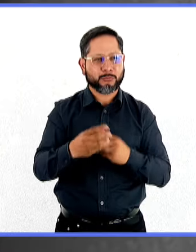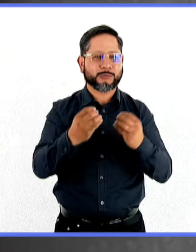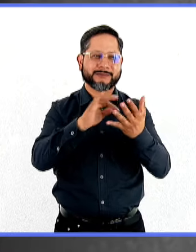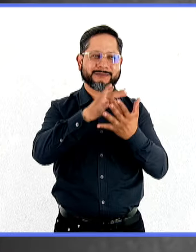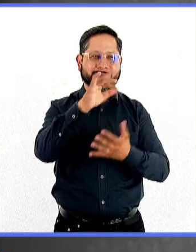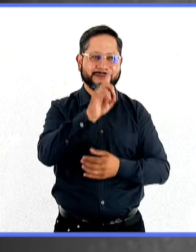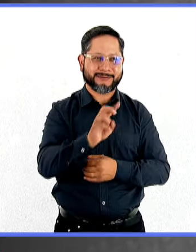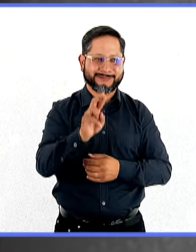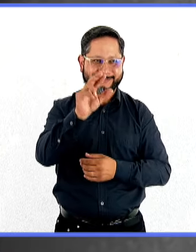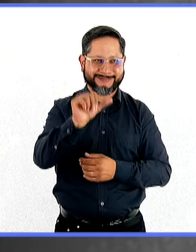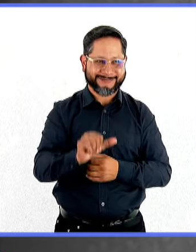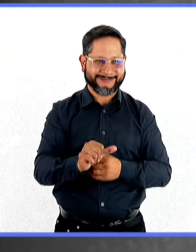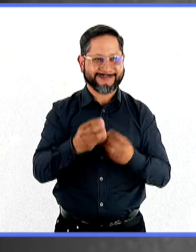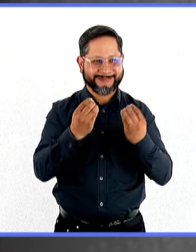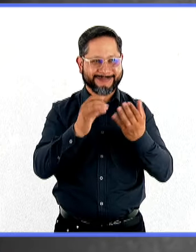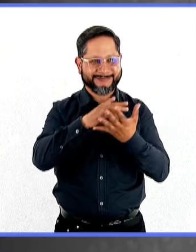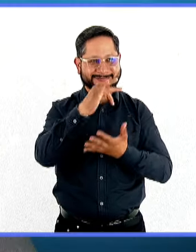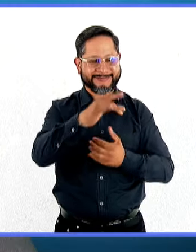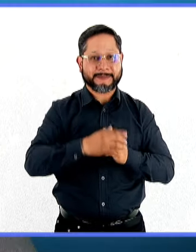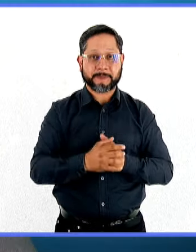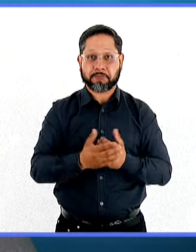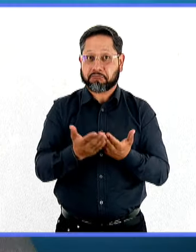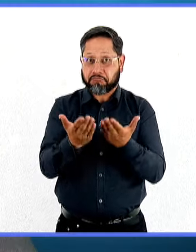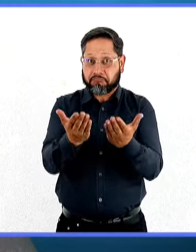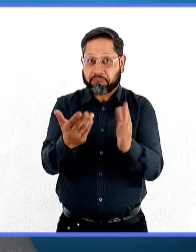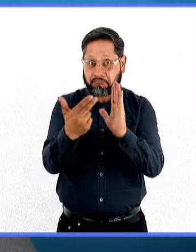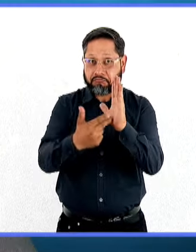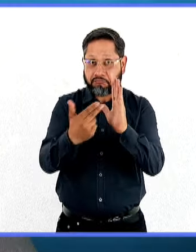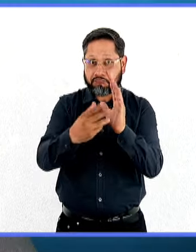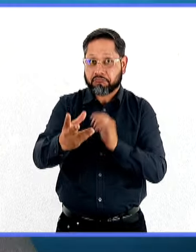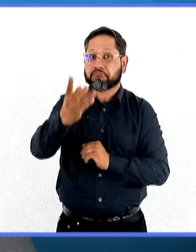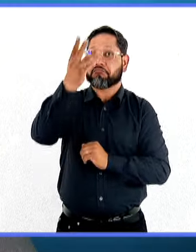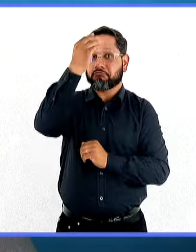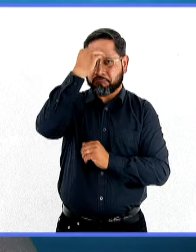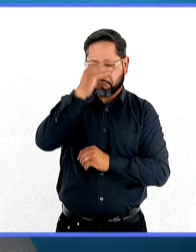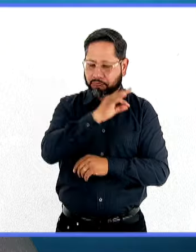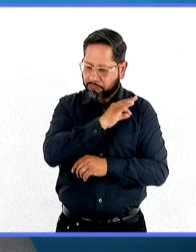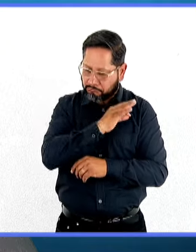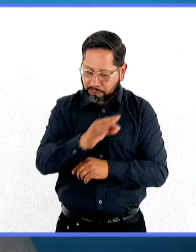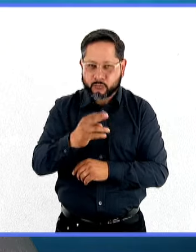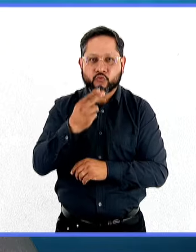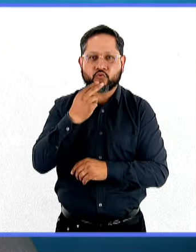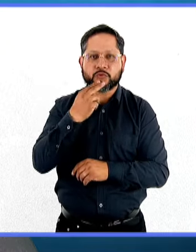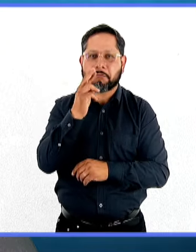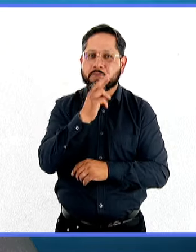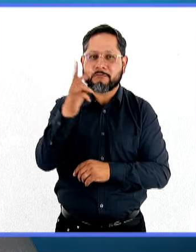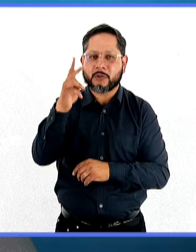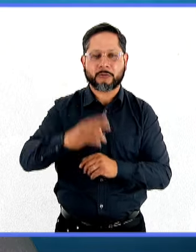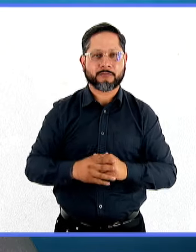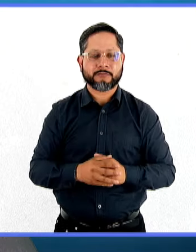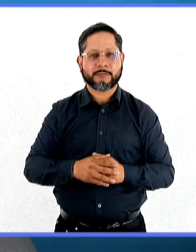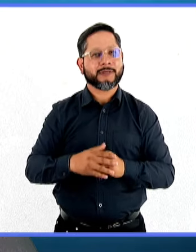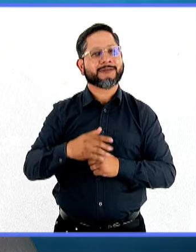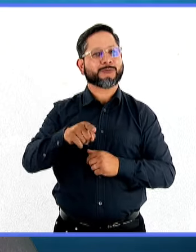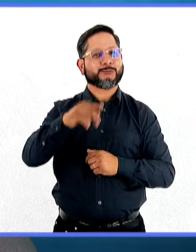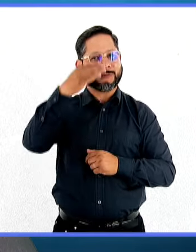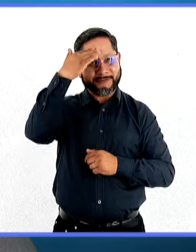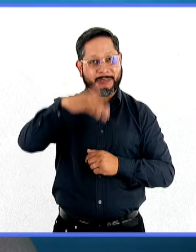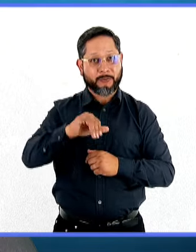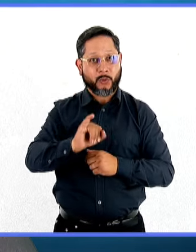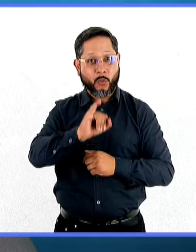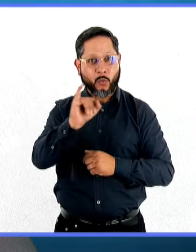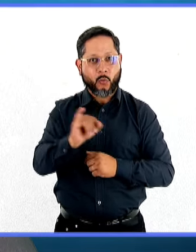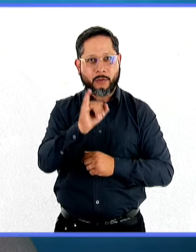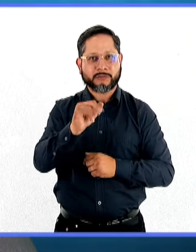doctora gracias a ustedes muy am Gracias y está y esta herramienta que debemos aprender a utilizar de la mejor manera y bueno como todos sabemos Hoy es